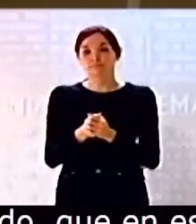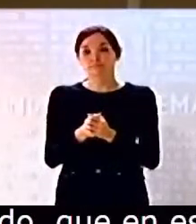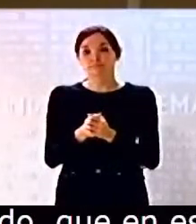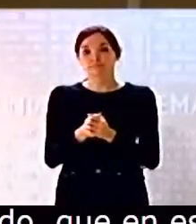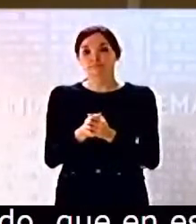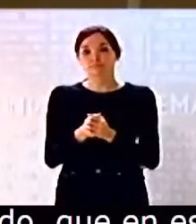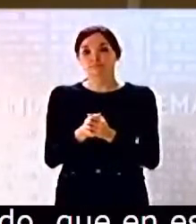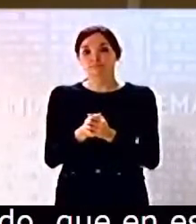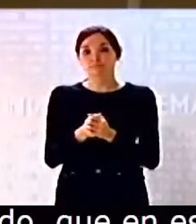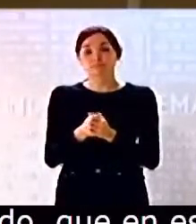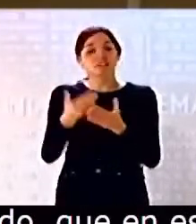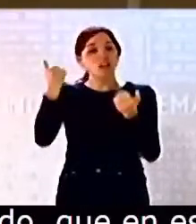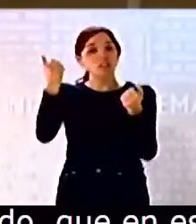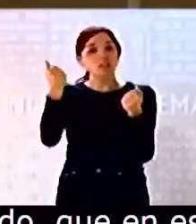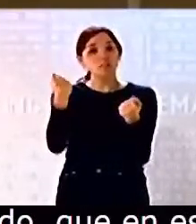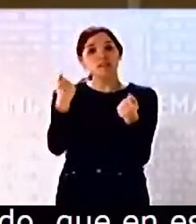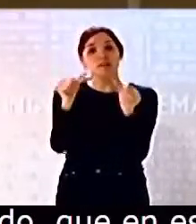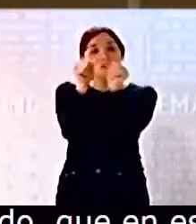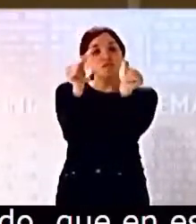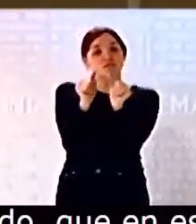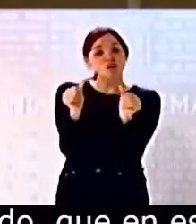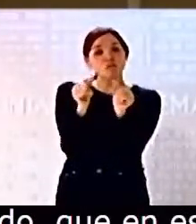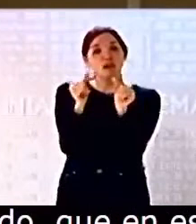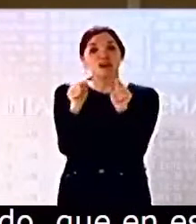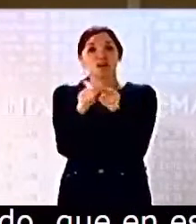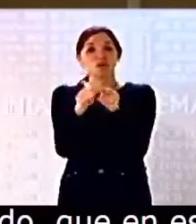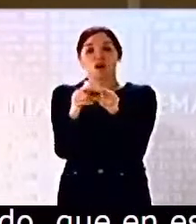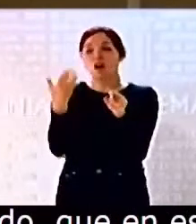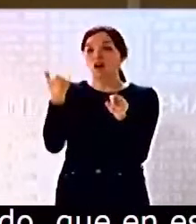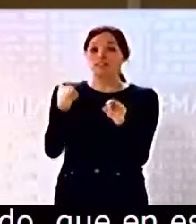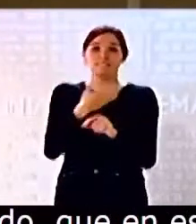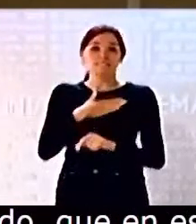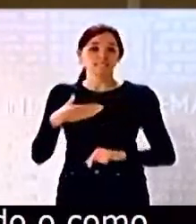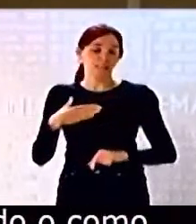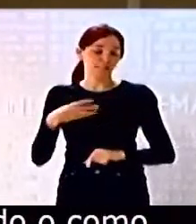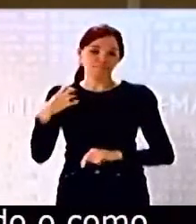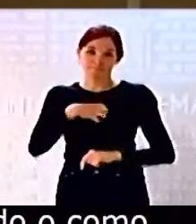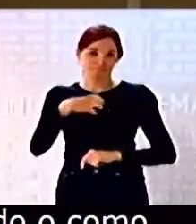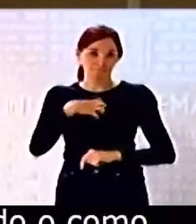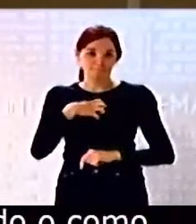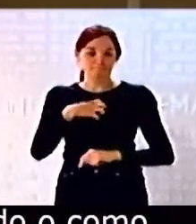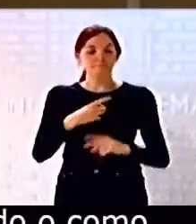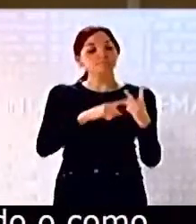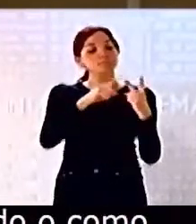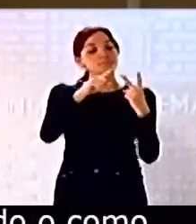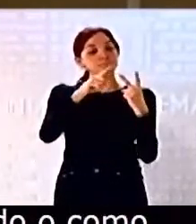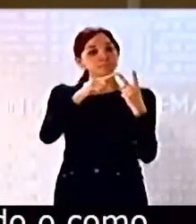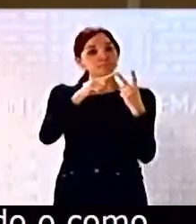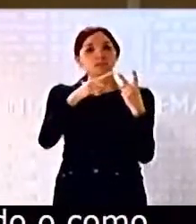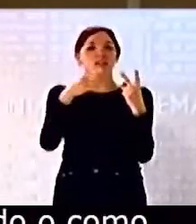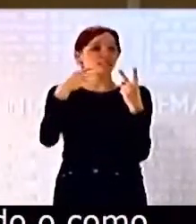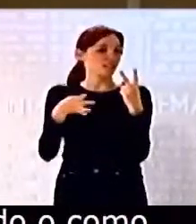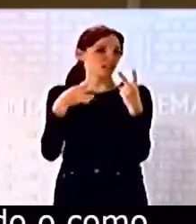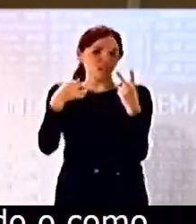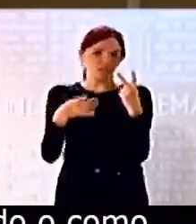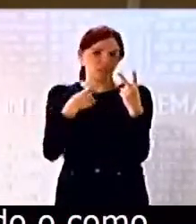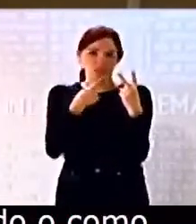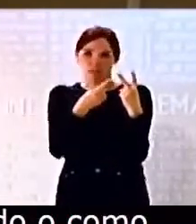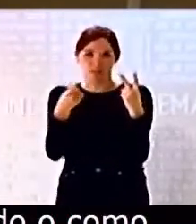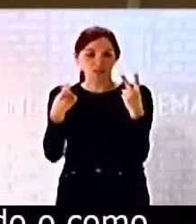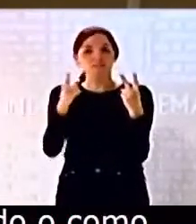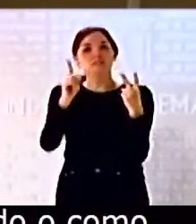como les hubiese gustado o como hubiesen deseado. En segundo lugar, como siempre, desear